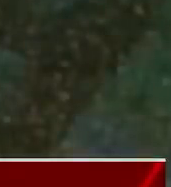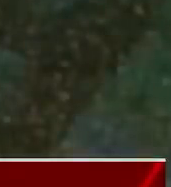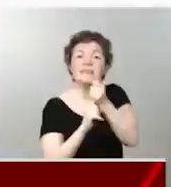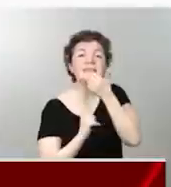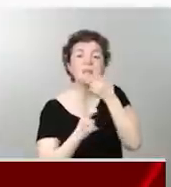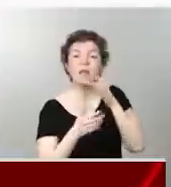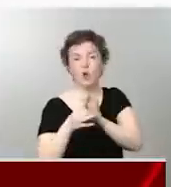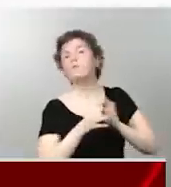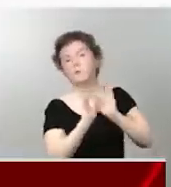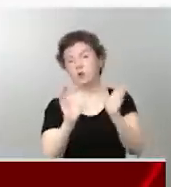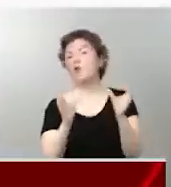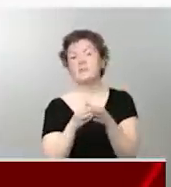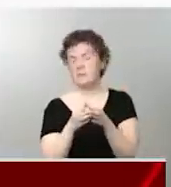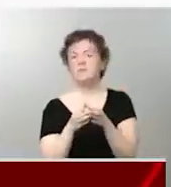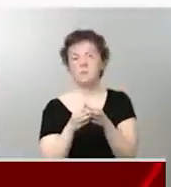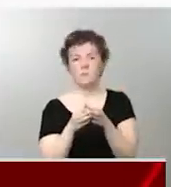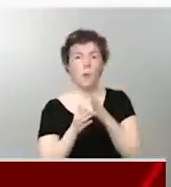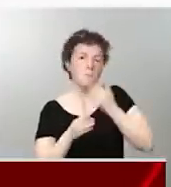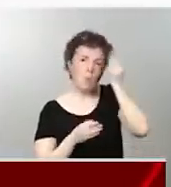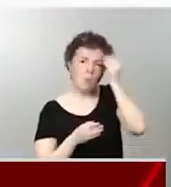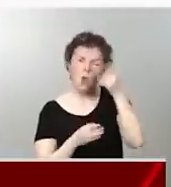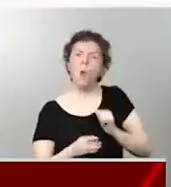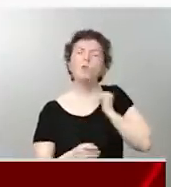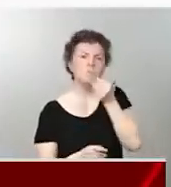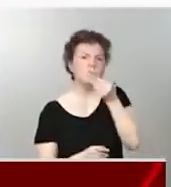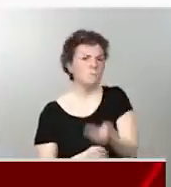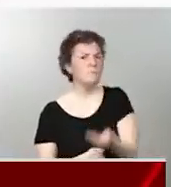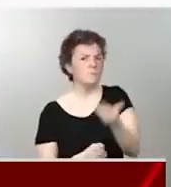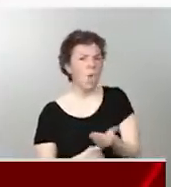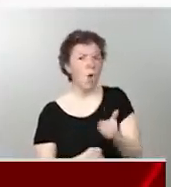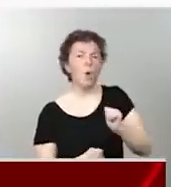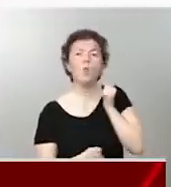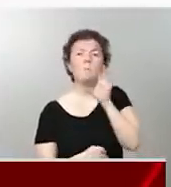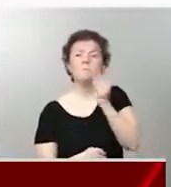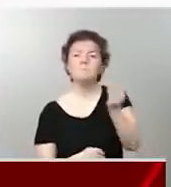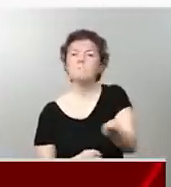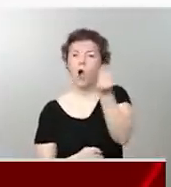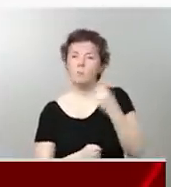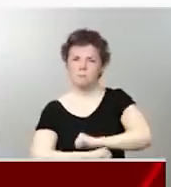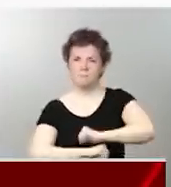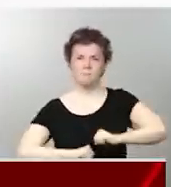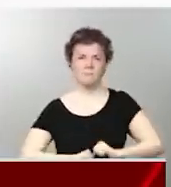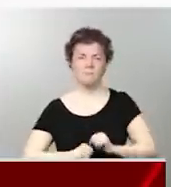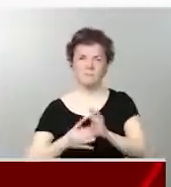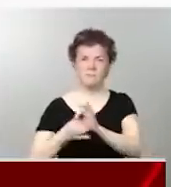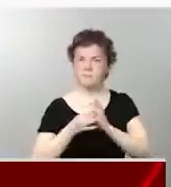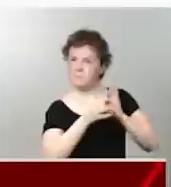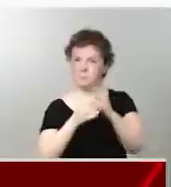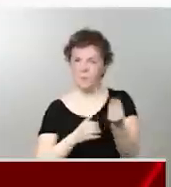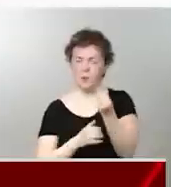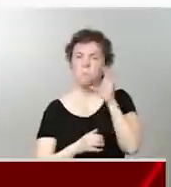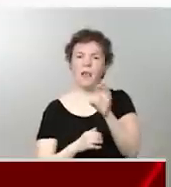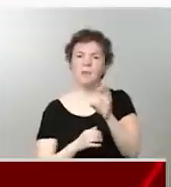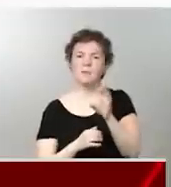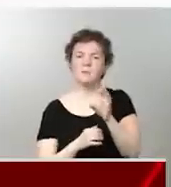cerrar los acuerdos con la banda terrorista ETA para convertirla en partidos políticos y meterlos en las instituciones y sustituir con